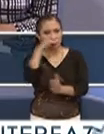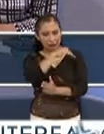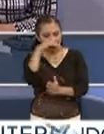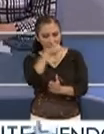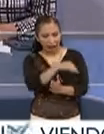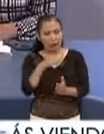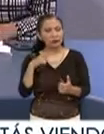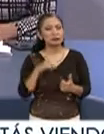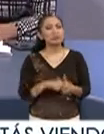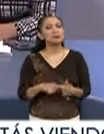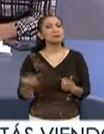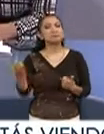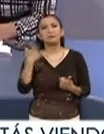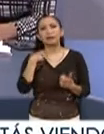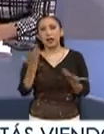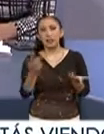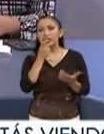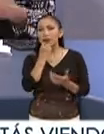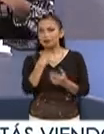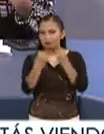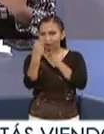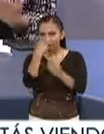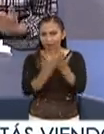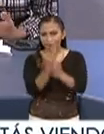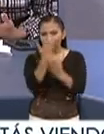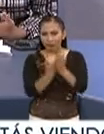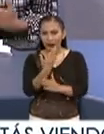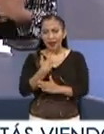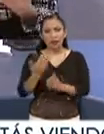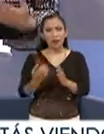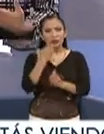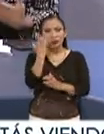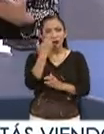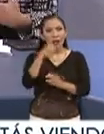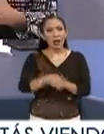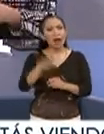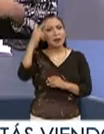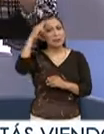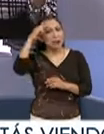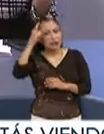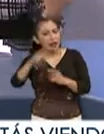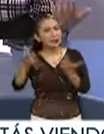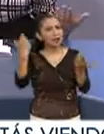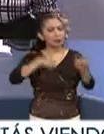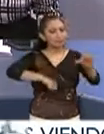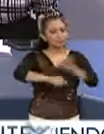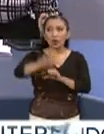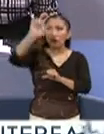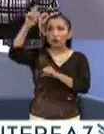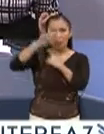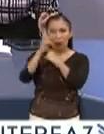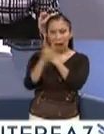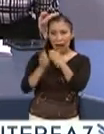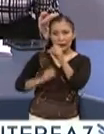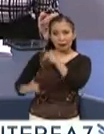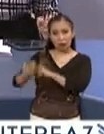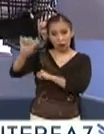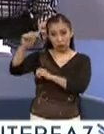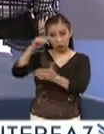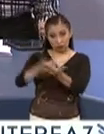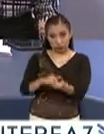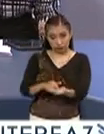texto gratuitos, los desayunos escolares, las bellas artes y el intercambio cultural con el exterior, también con el